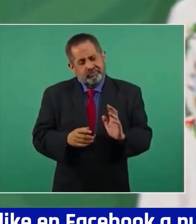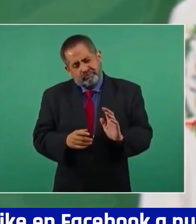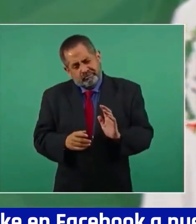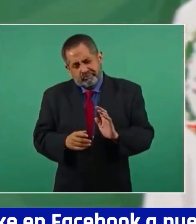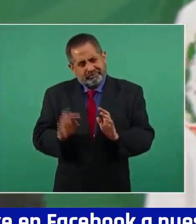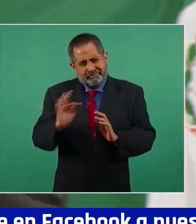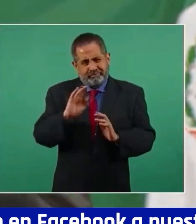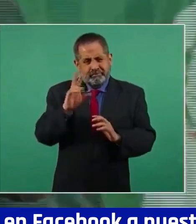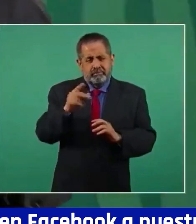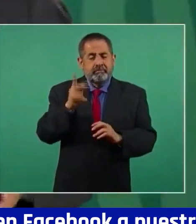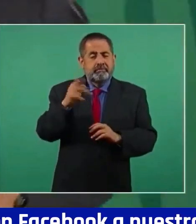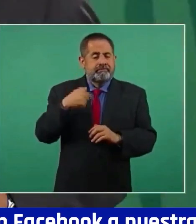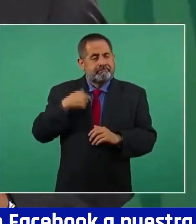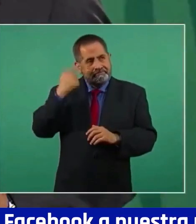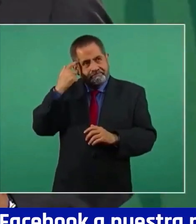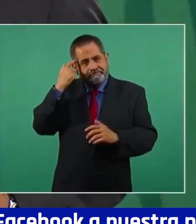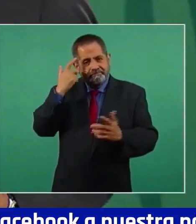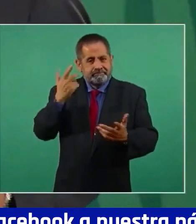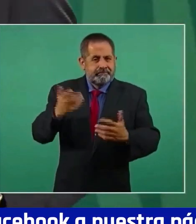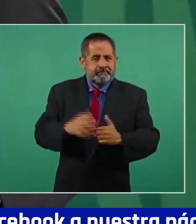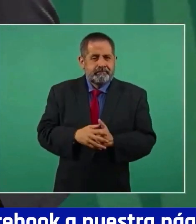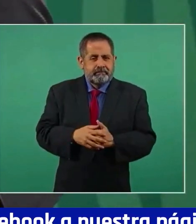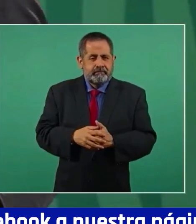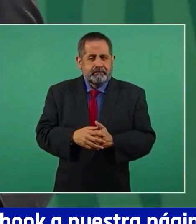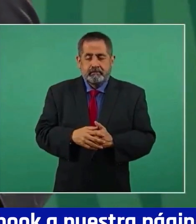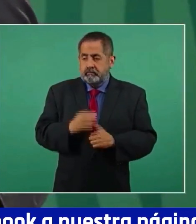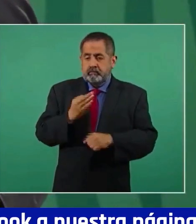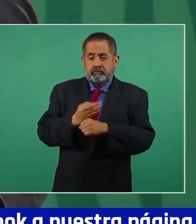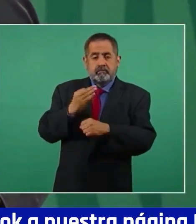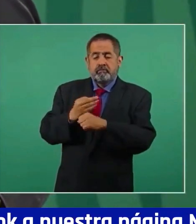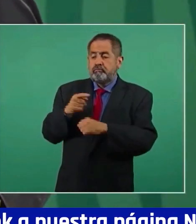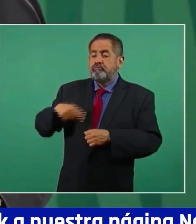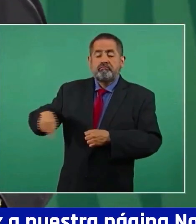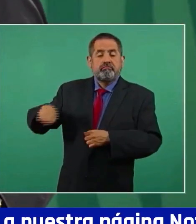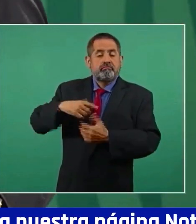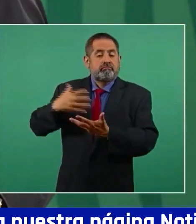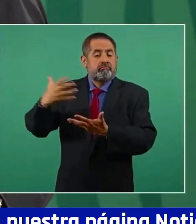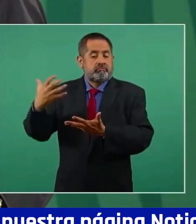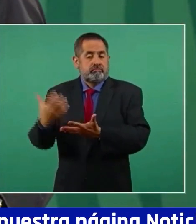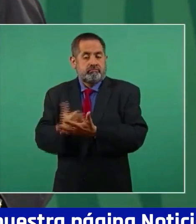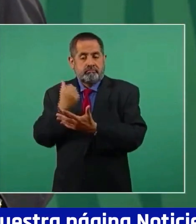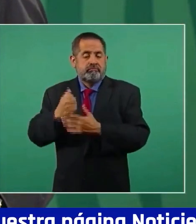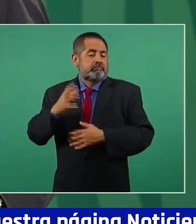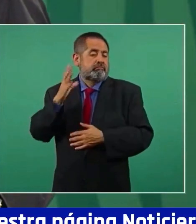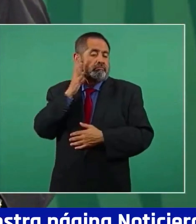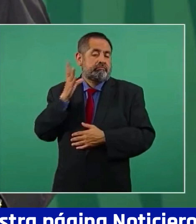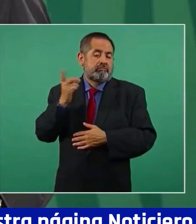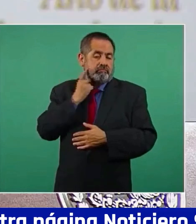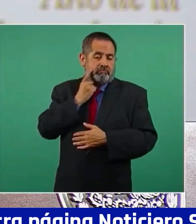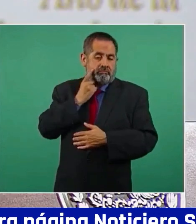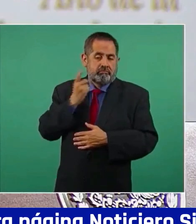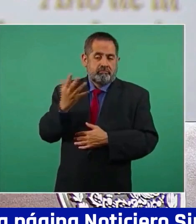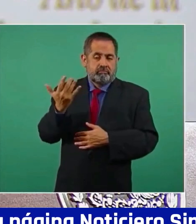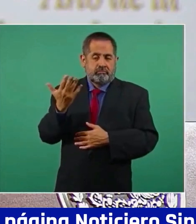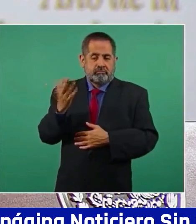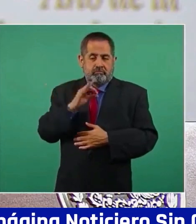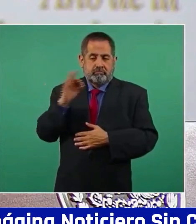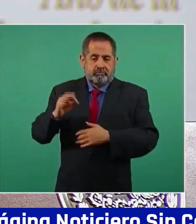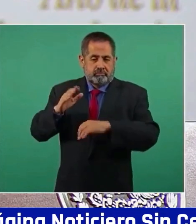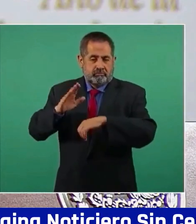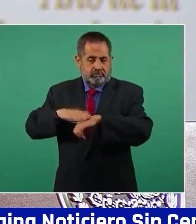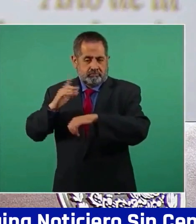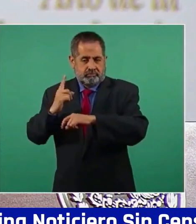ahora que se obtuvo la mayoría simple en la Cámara, dicen nuestros